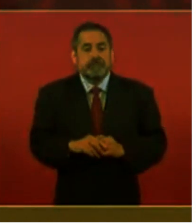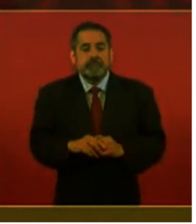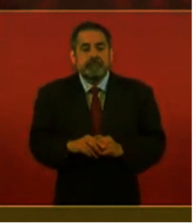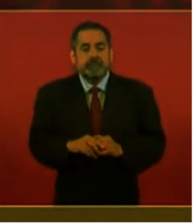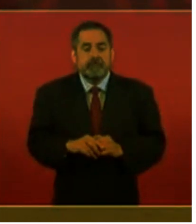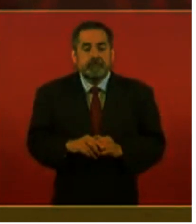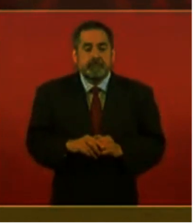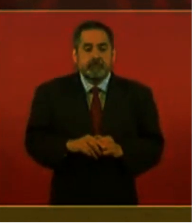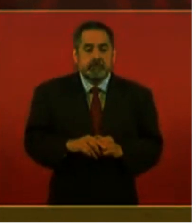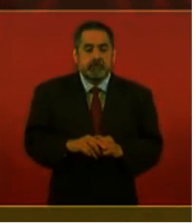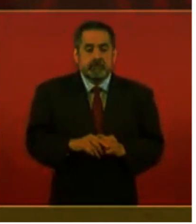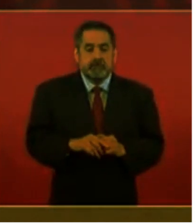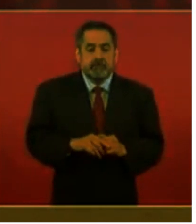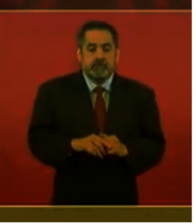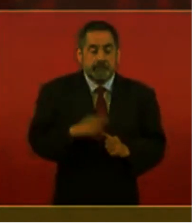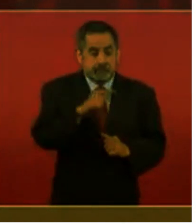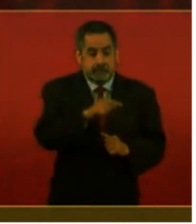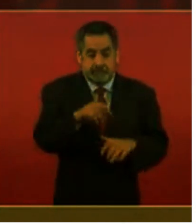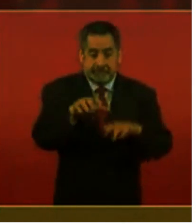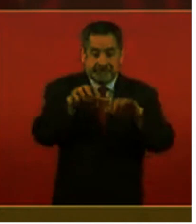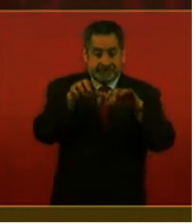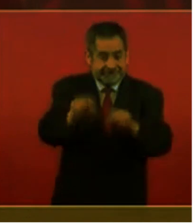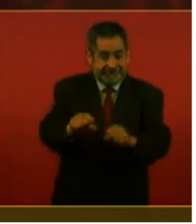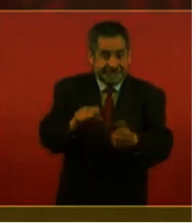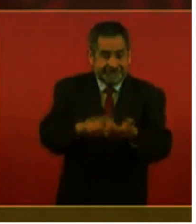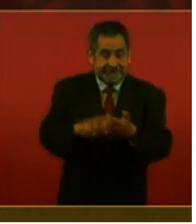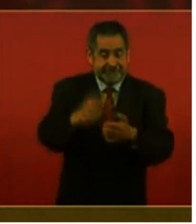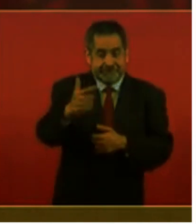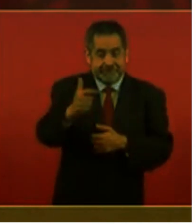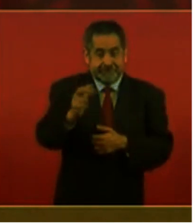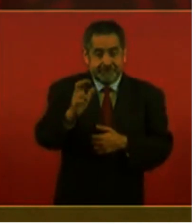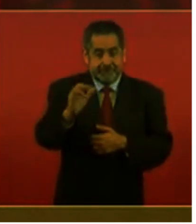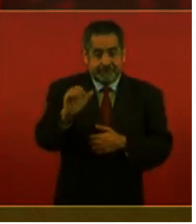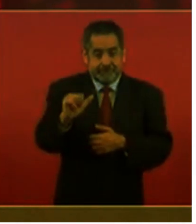Ya una vez detenido García Luna,